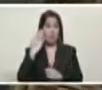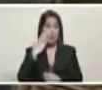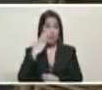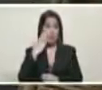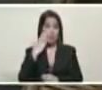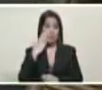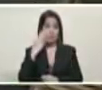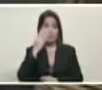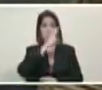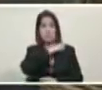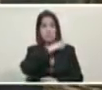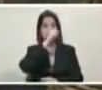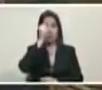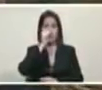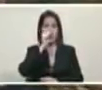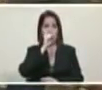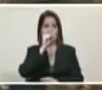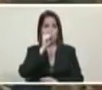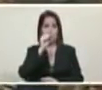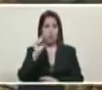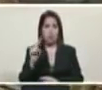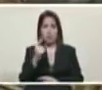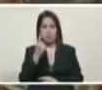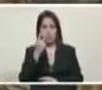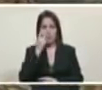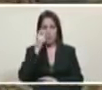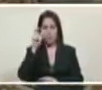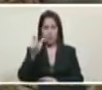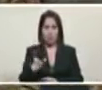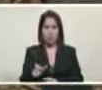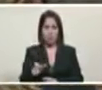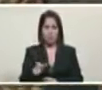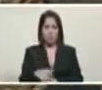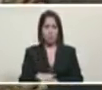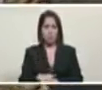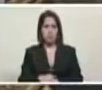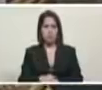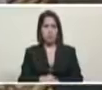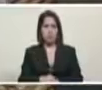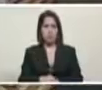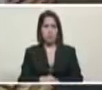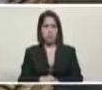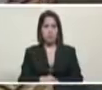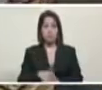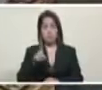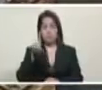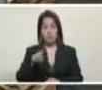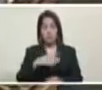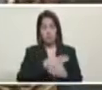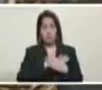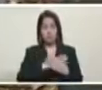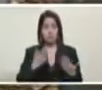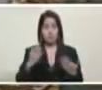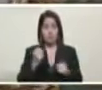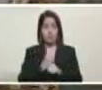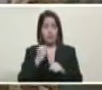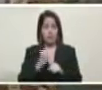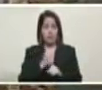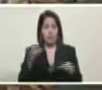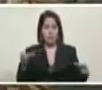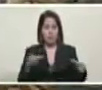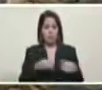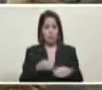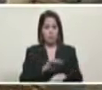del sargento primero Martínez Bolívar José Jean-Pierre, quien también prestaba servicios en el destacamento